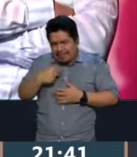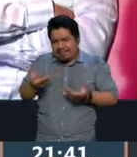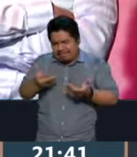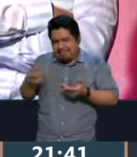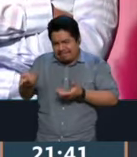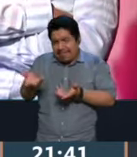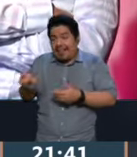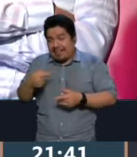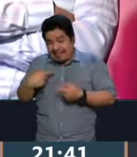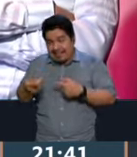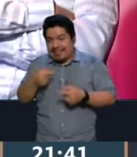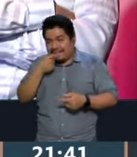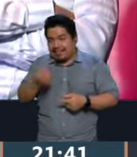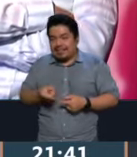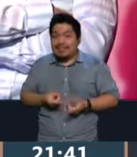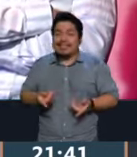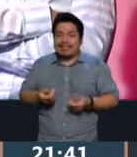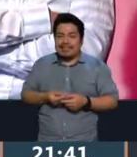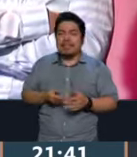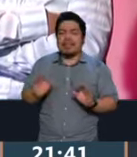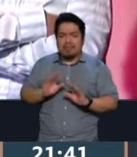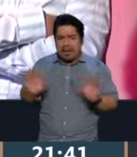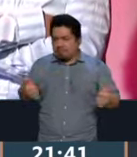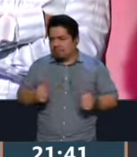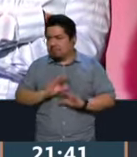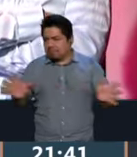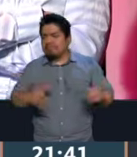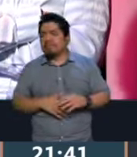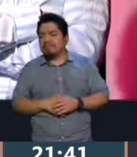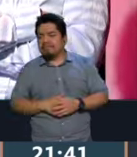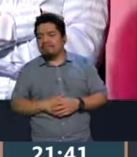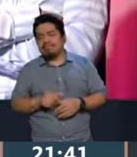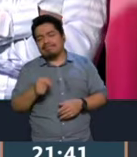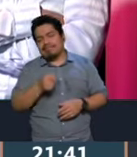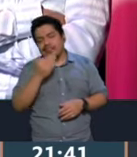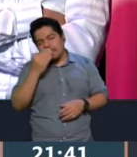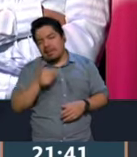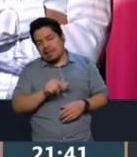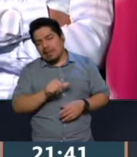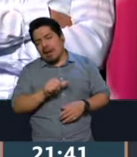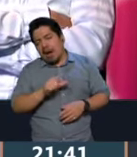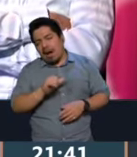y ahí lo digo. Pero a ver, ¿por qué no dice, órale, ya lo hice? Porque sabe perfectamente